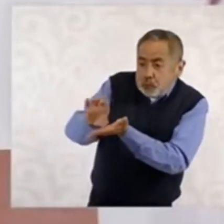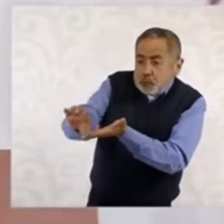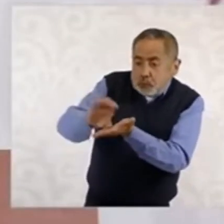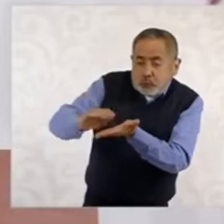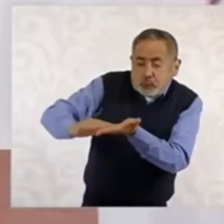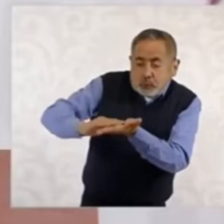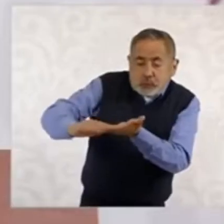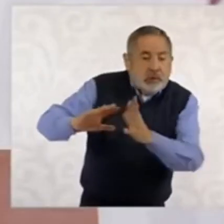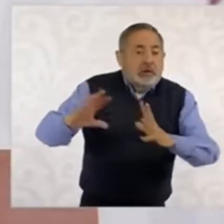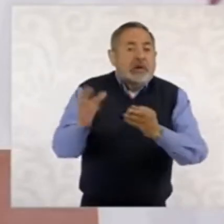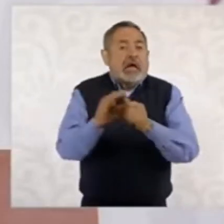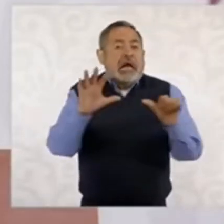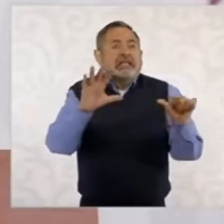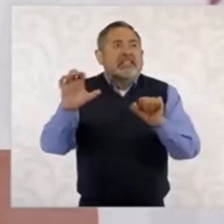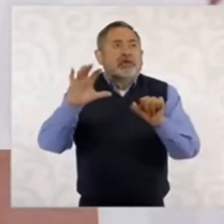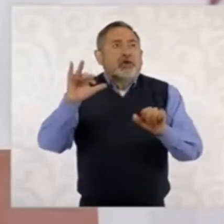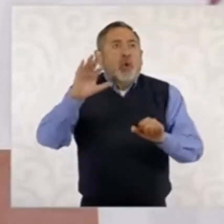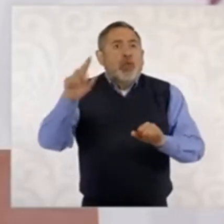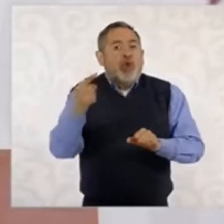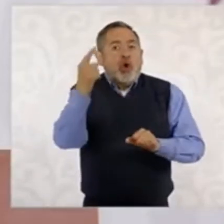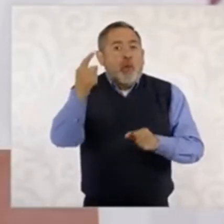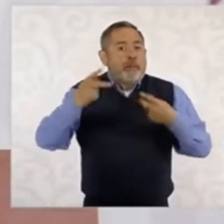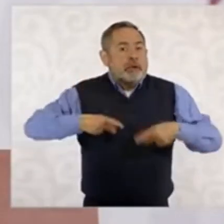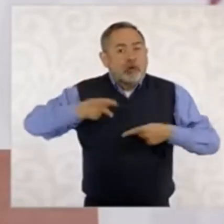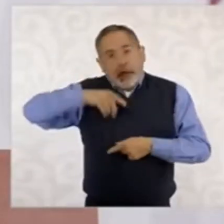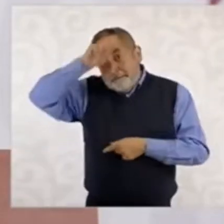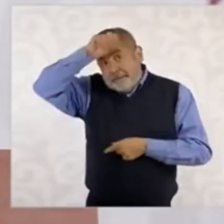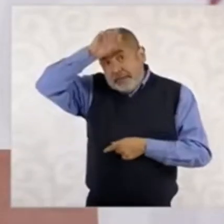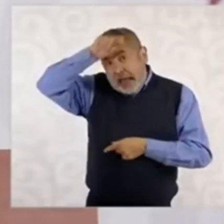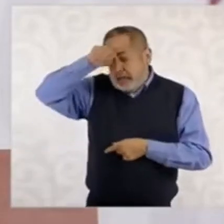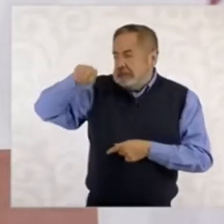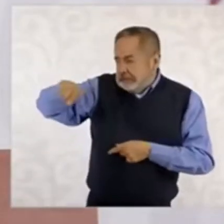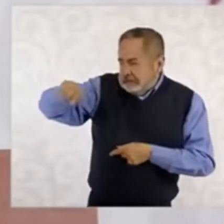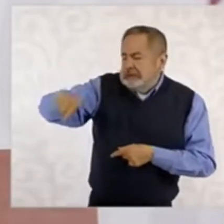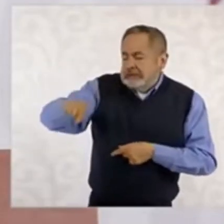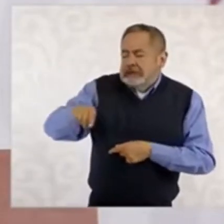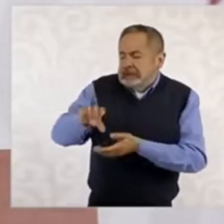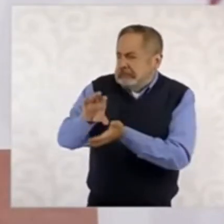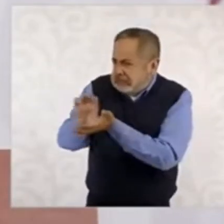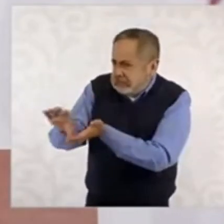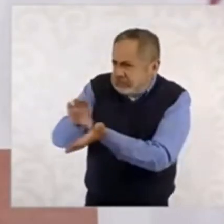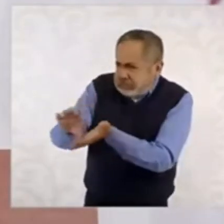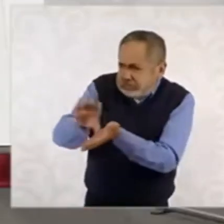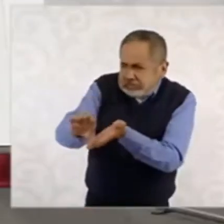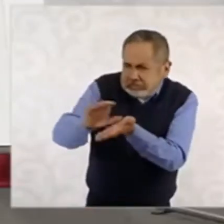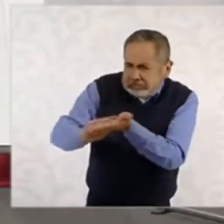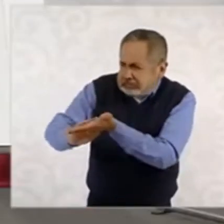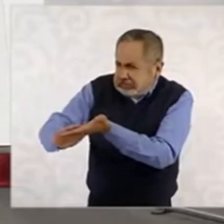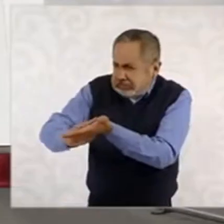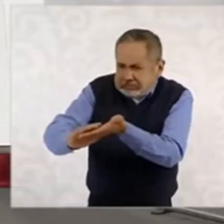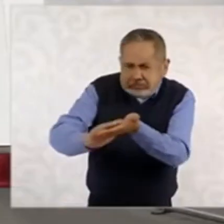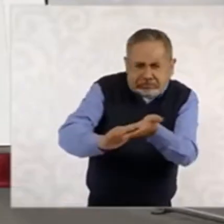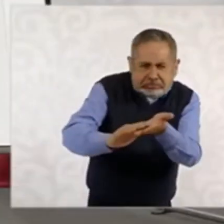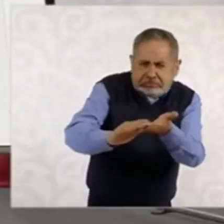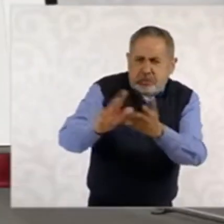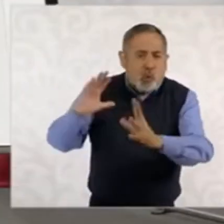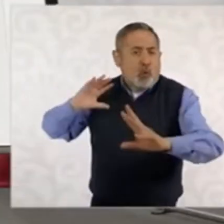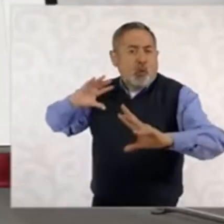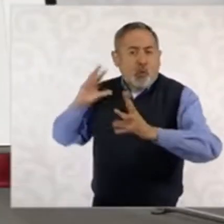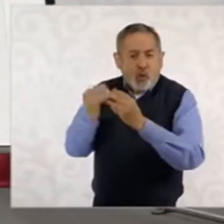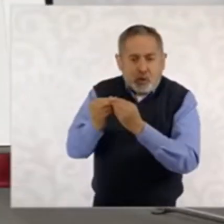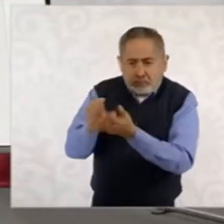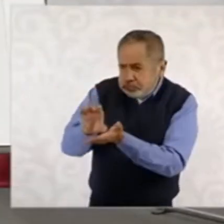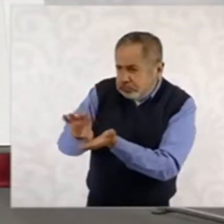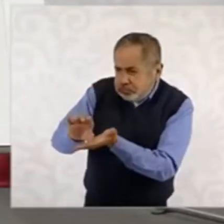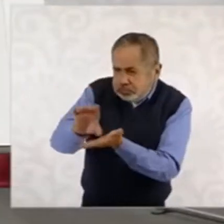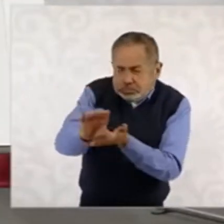de 651 mineros de dicha sección sindical. Debo compartirles,